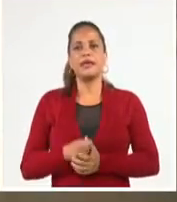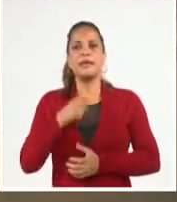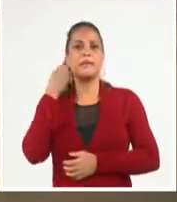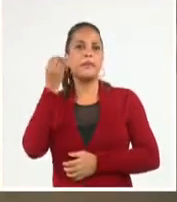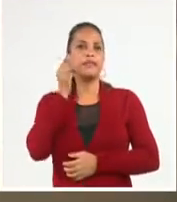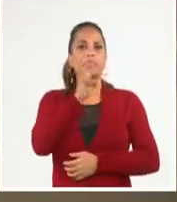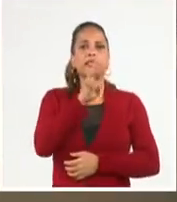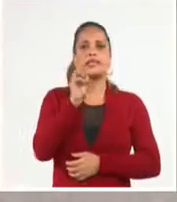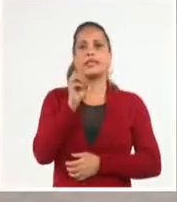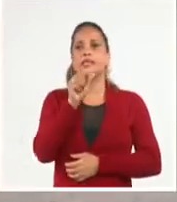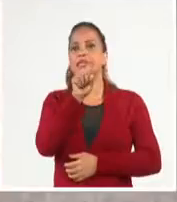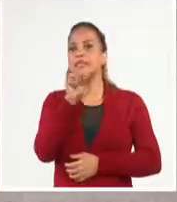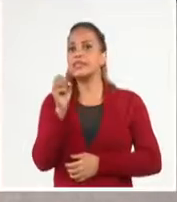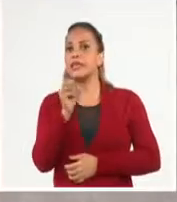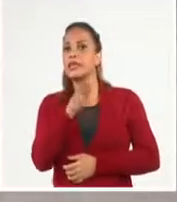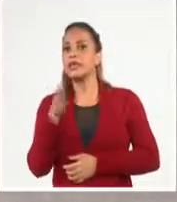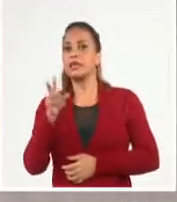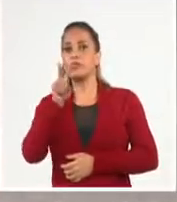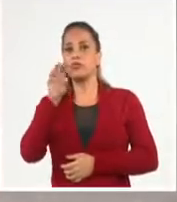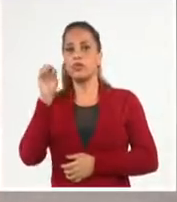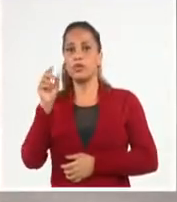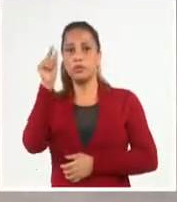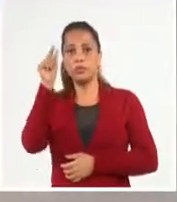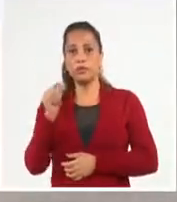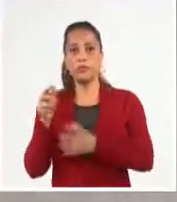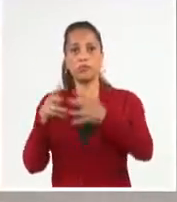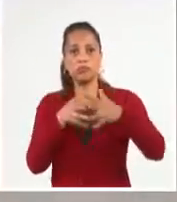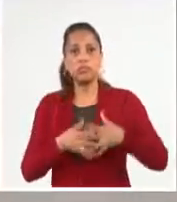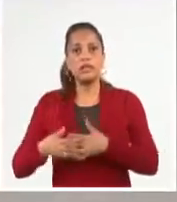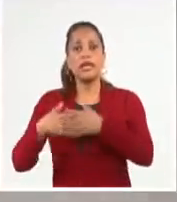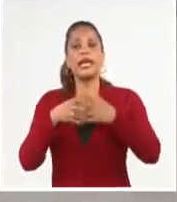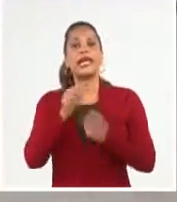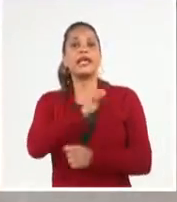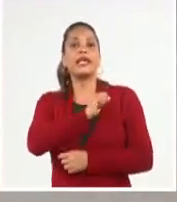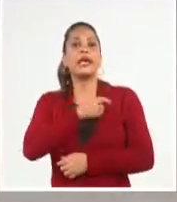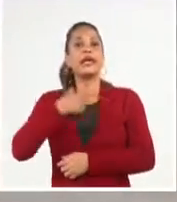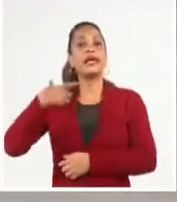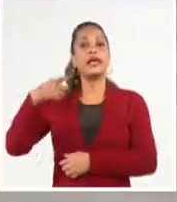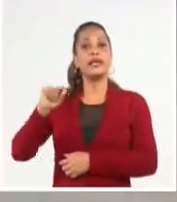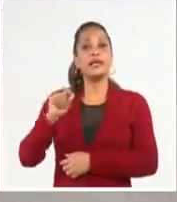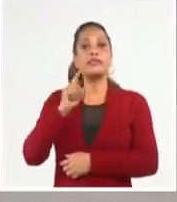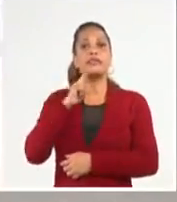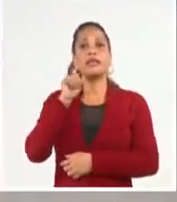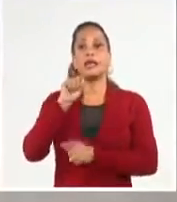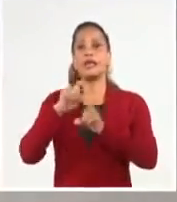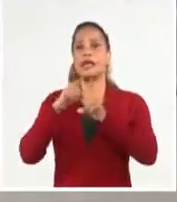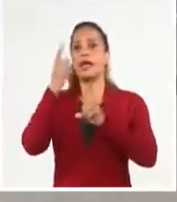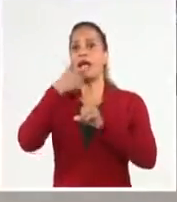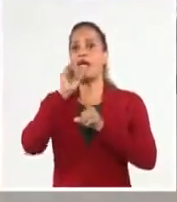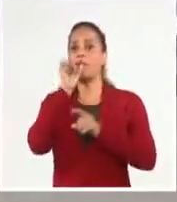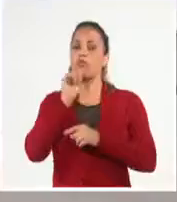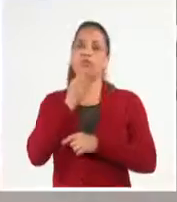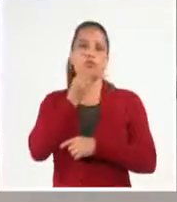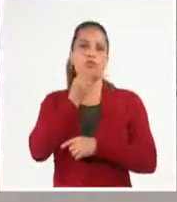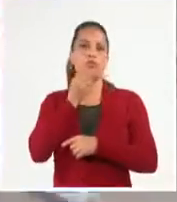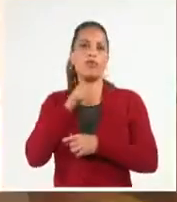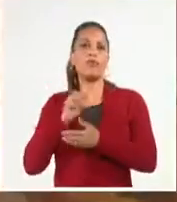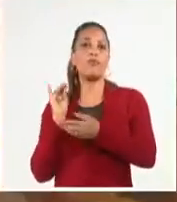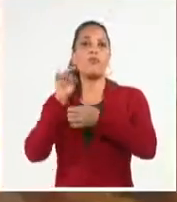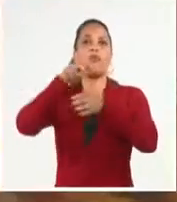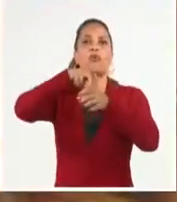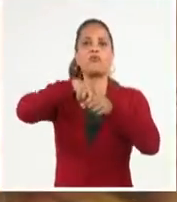200 ciudadanos estadounidenses que pretendían salir de Kabul no alcanzaron a subirse en los vuelos